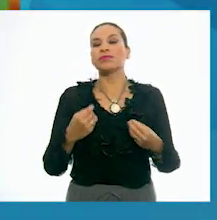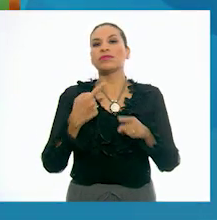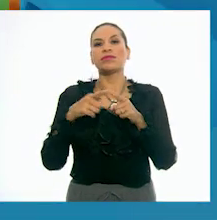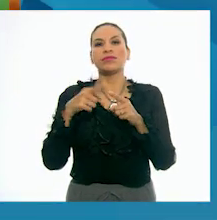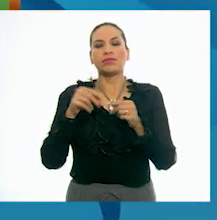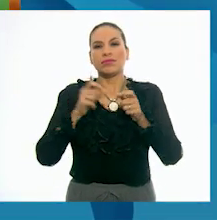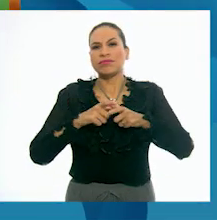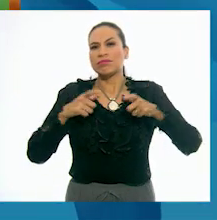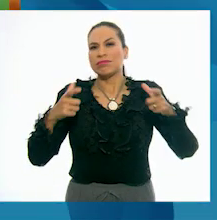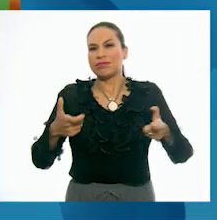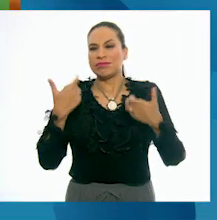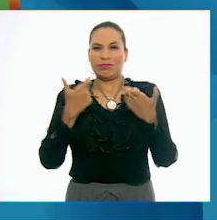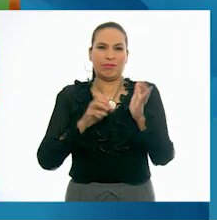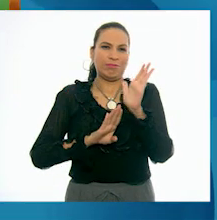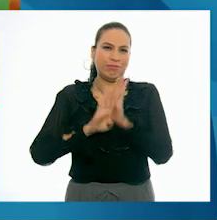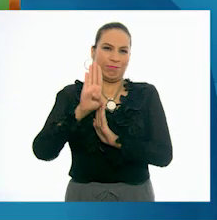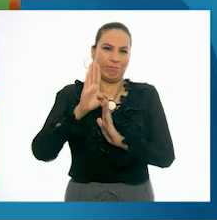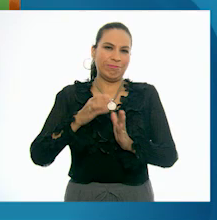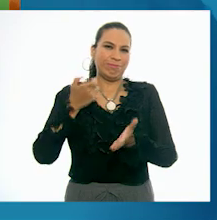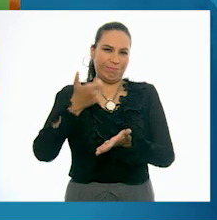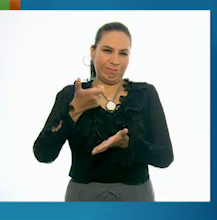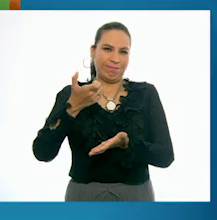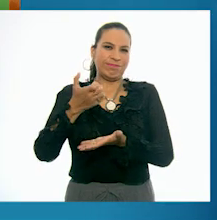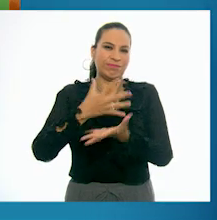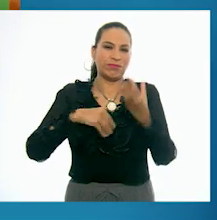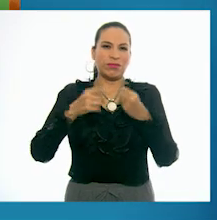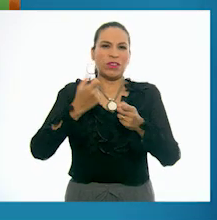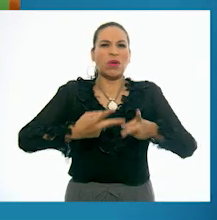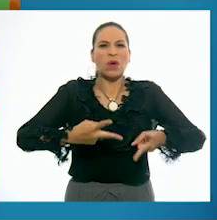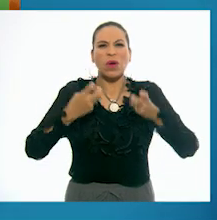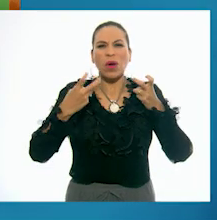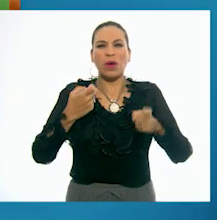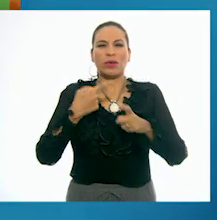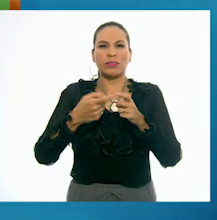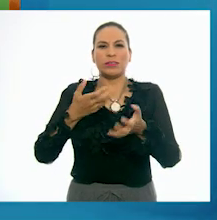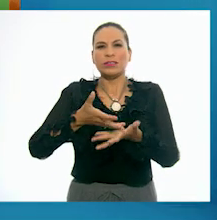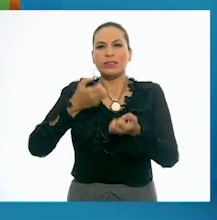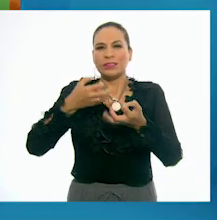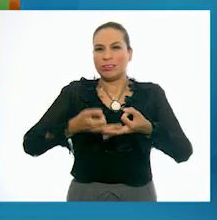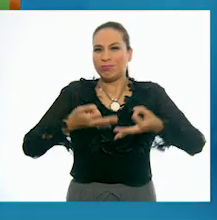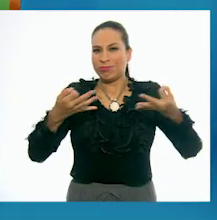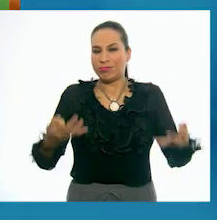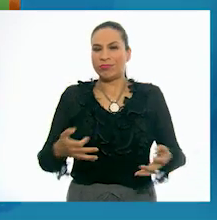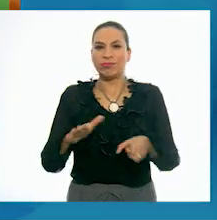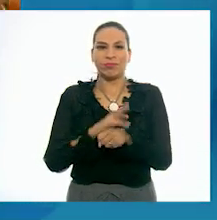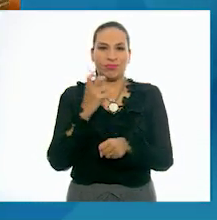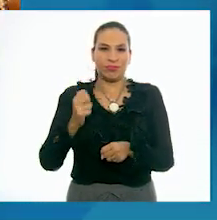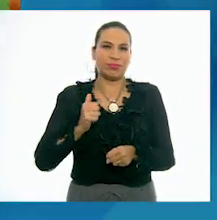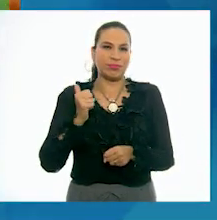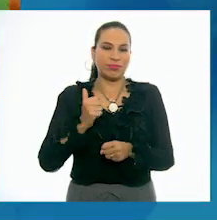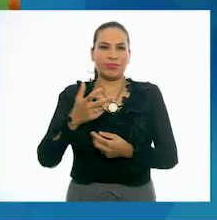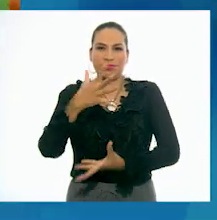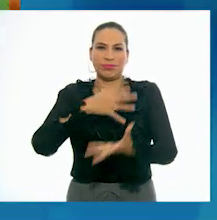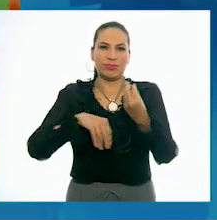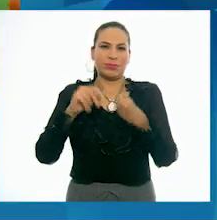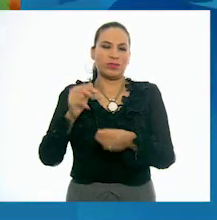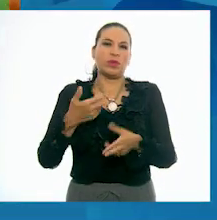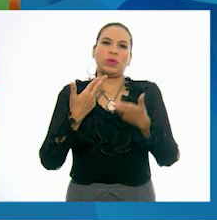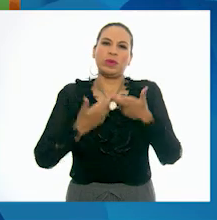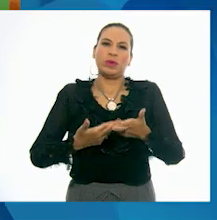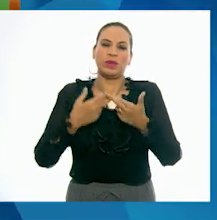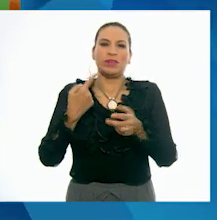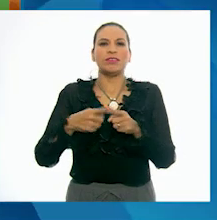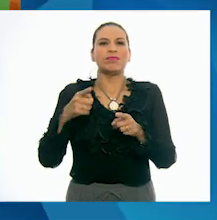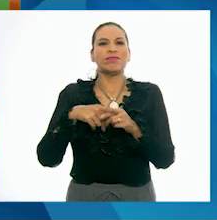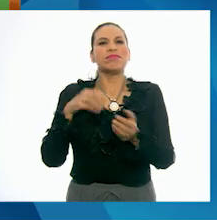gran expansión económica, debido a que abusaron del saqueo y la explotación de las tierras, y así obtuvieron grandes cantidades de